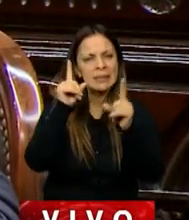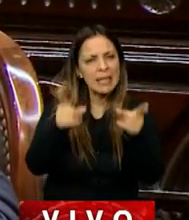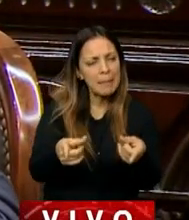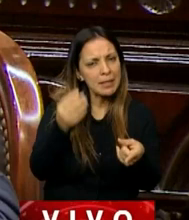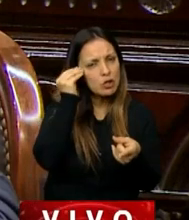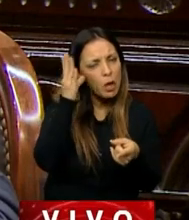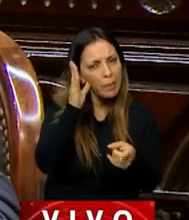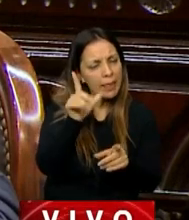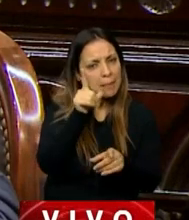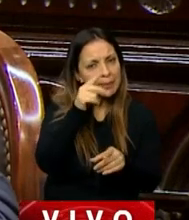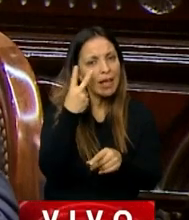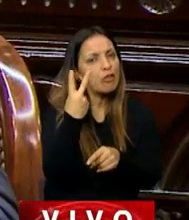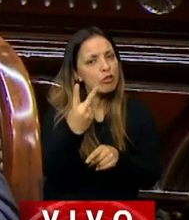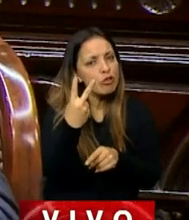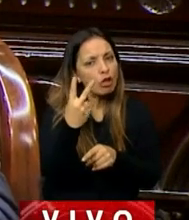dos